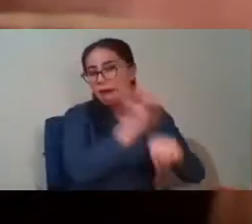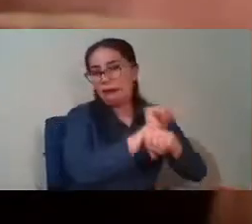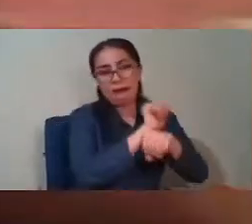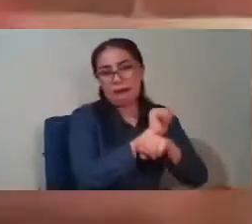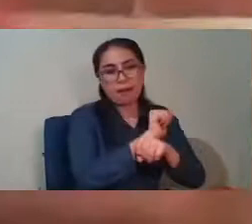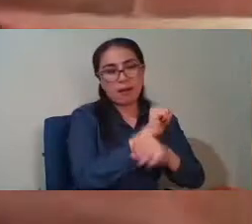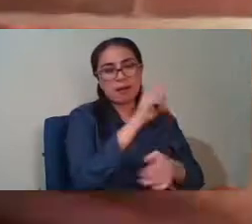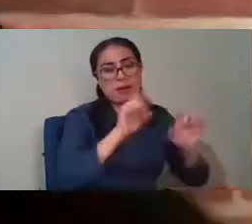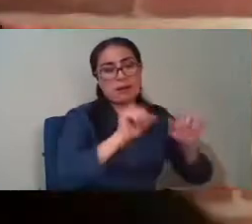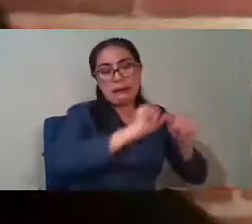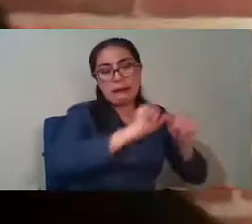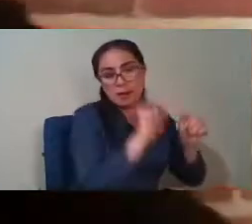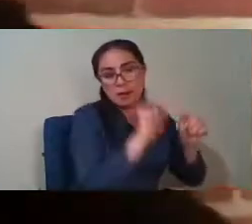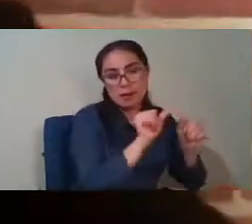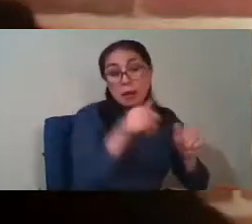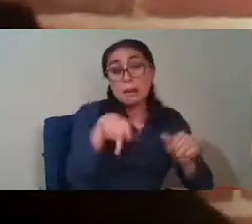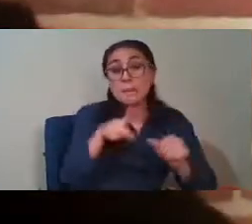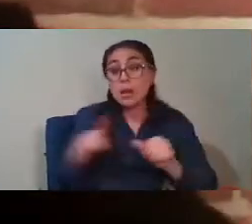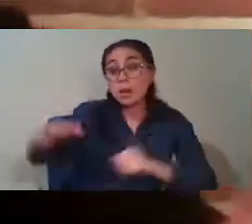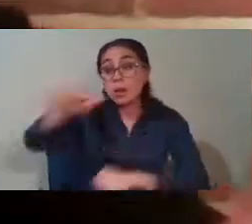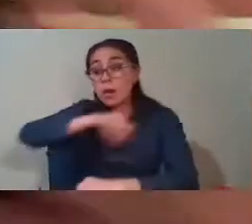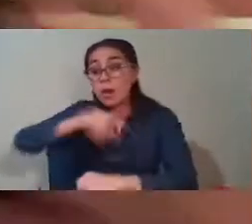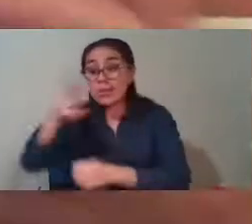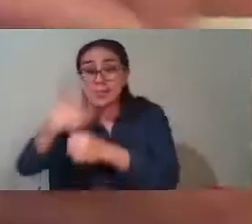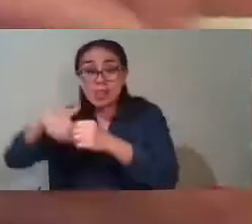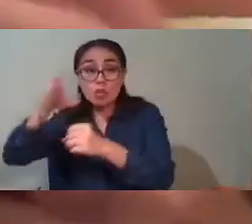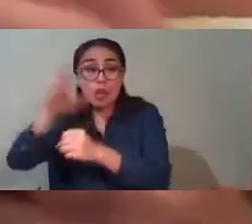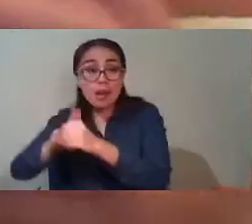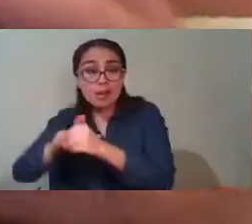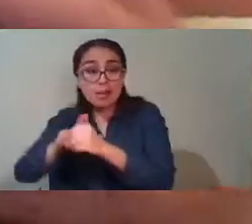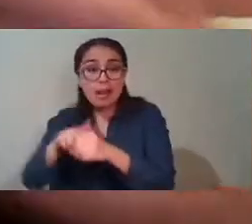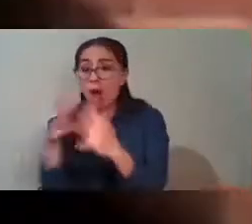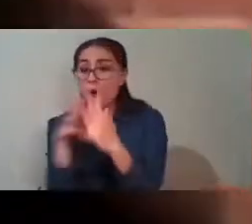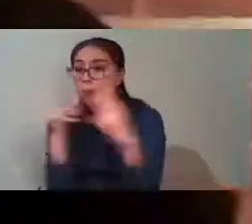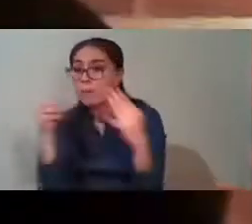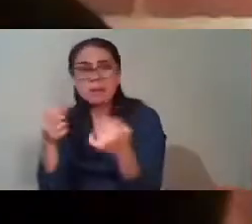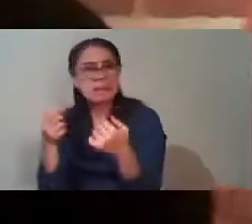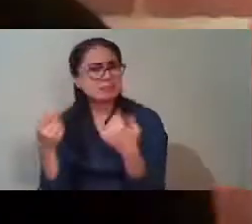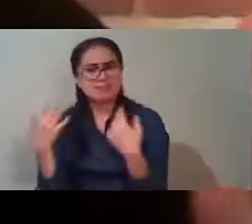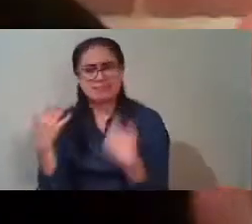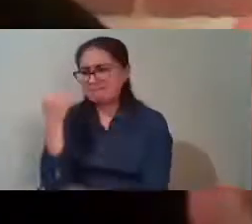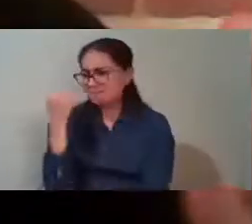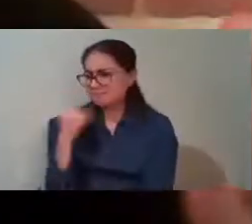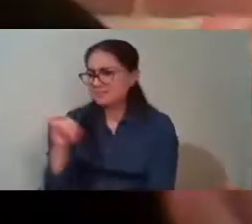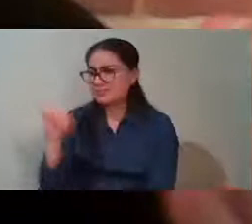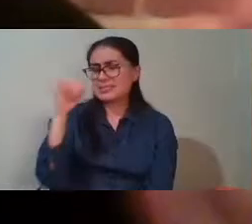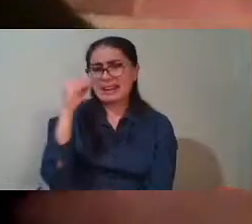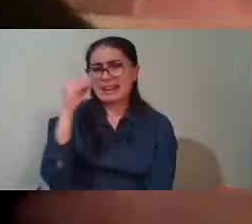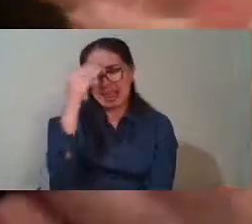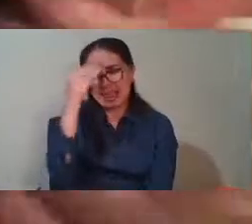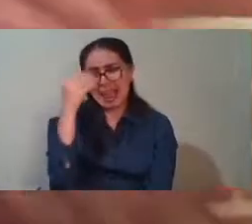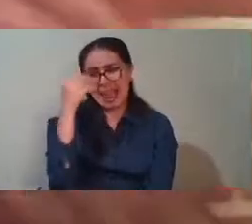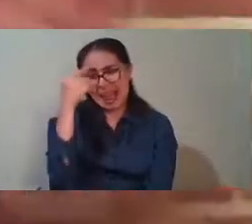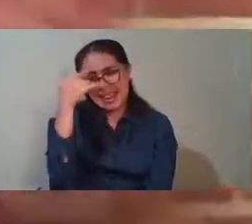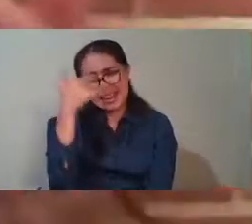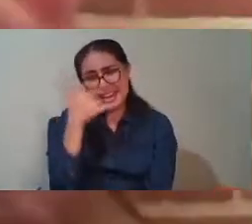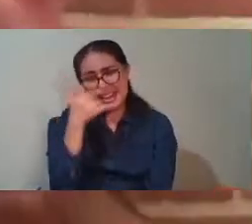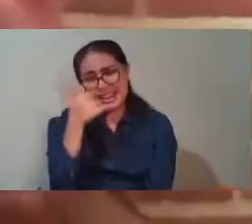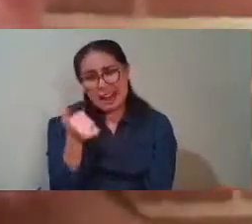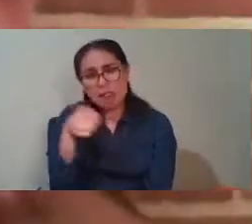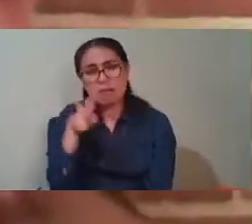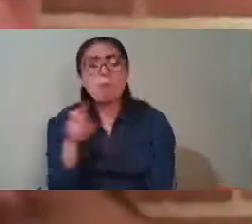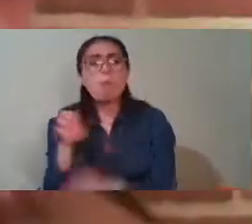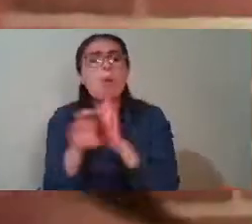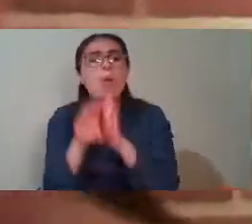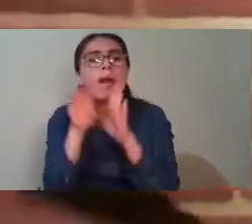la naturaleza hace cosas muy perturbadoras. Y nosotros en la naturaleza no dudaríamos en pensar de que es la